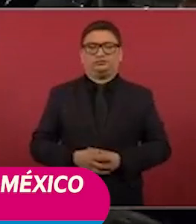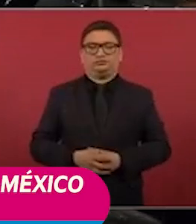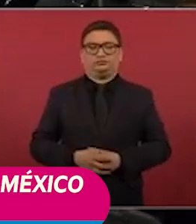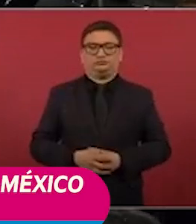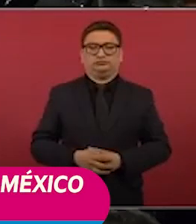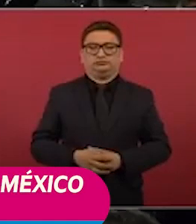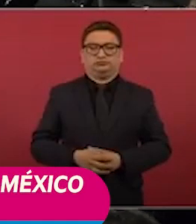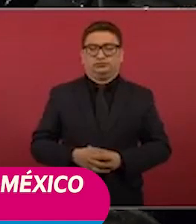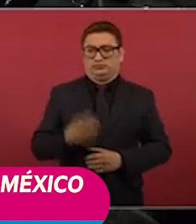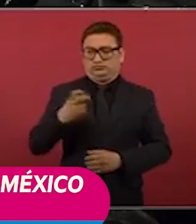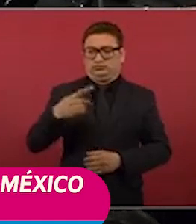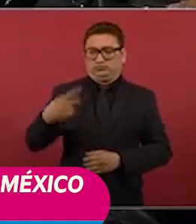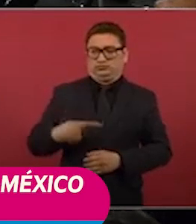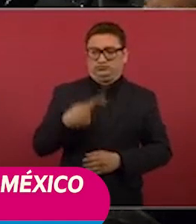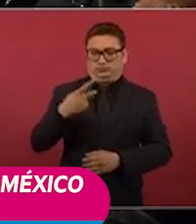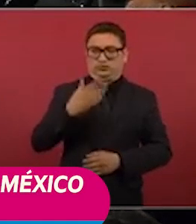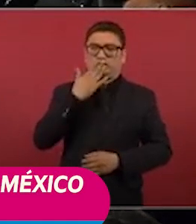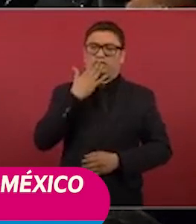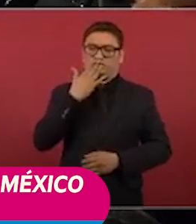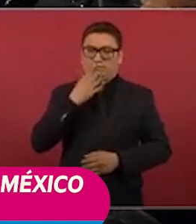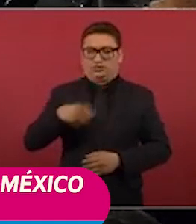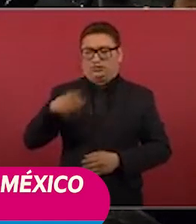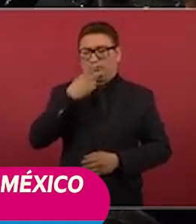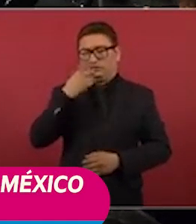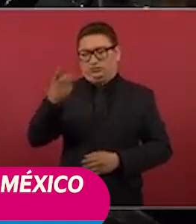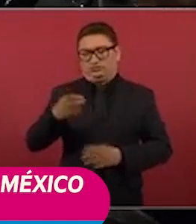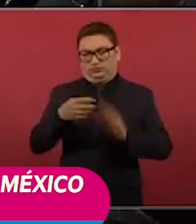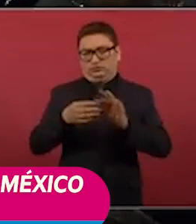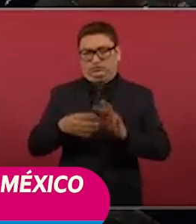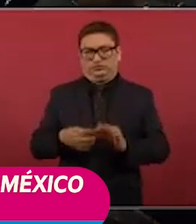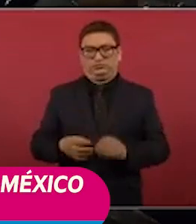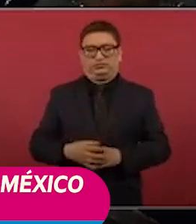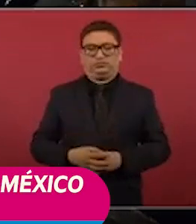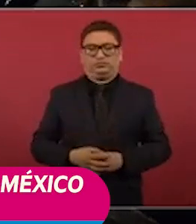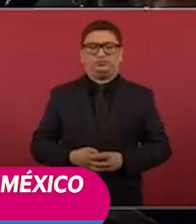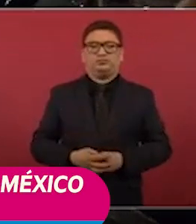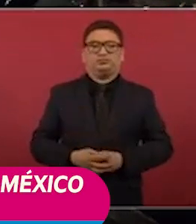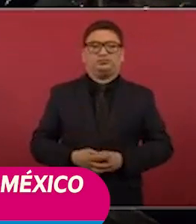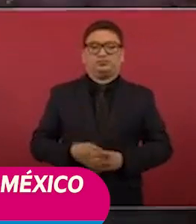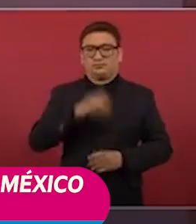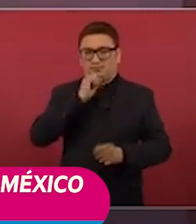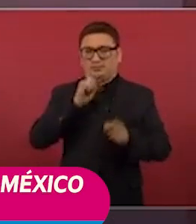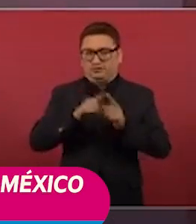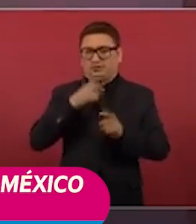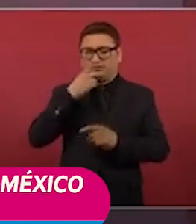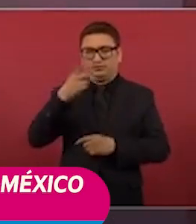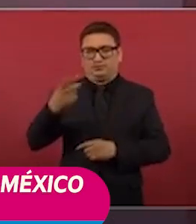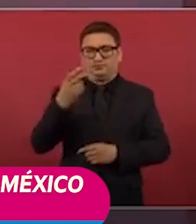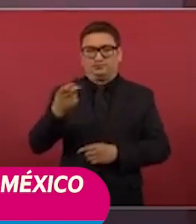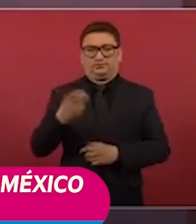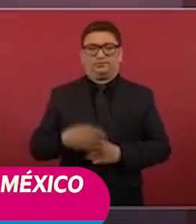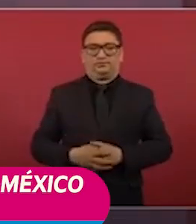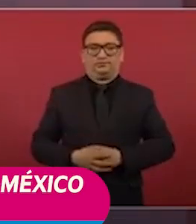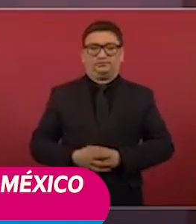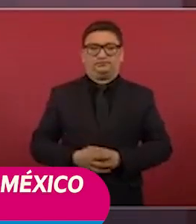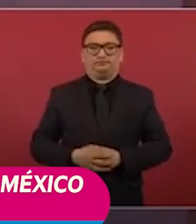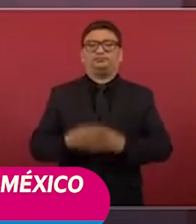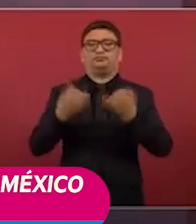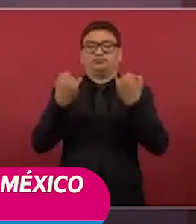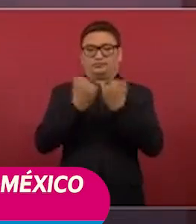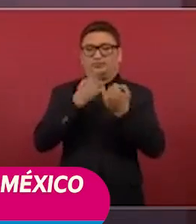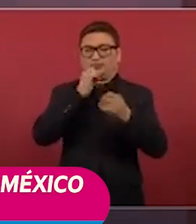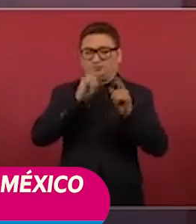me estás preguntando por Sonora, allá también les contesto. Y también